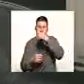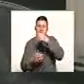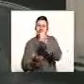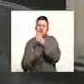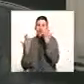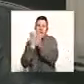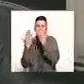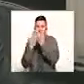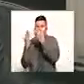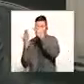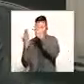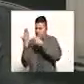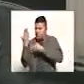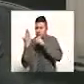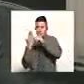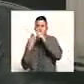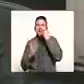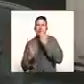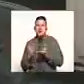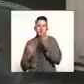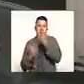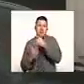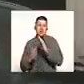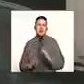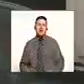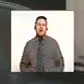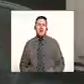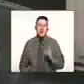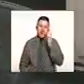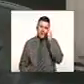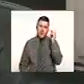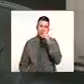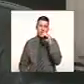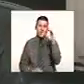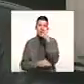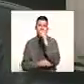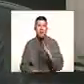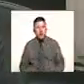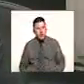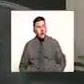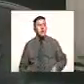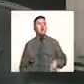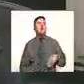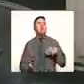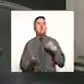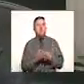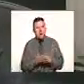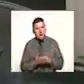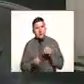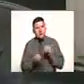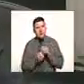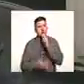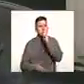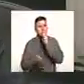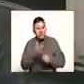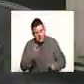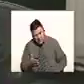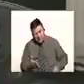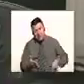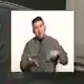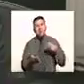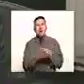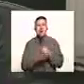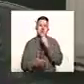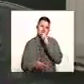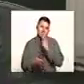es absolutamente obvio que no hay un solo colombiano dispuesto a pagar un centavo más de impuestos en medio